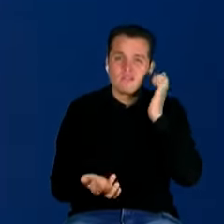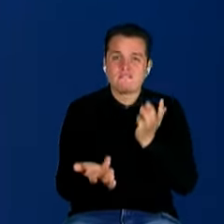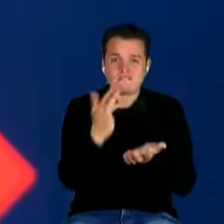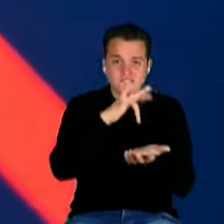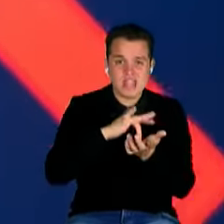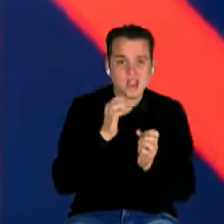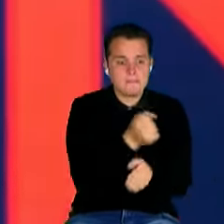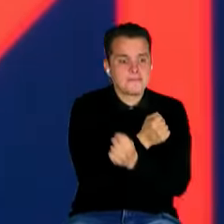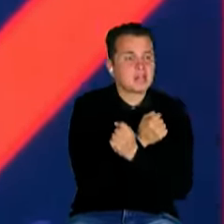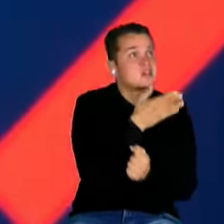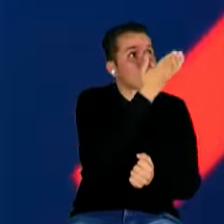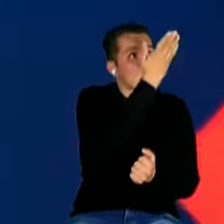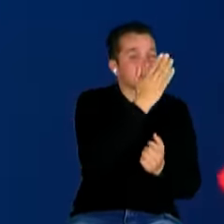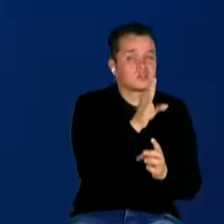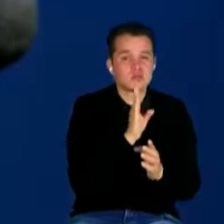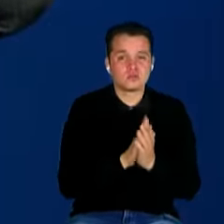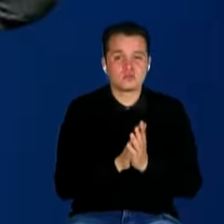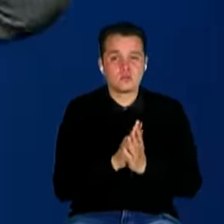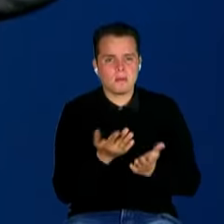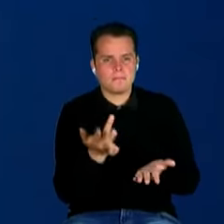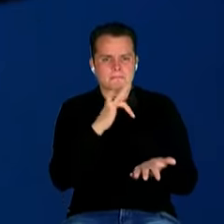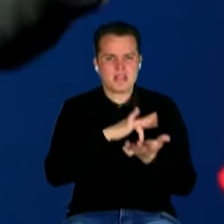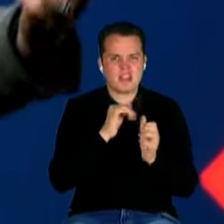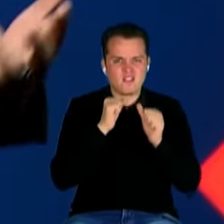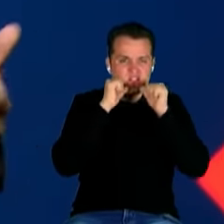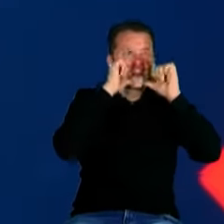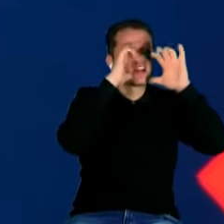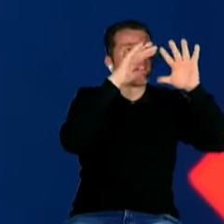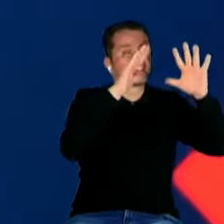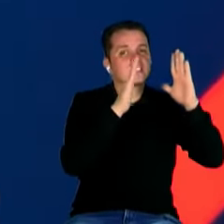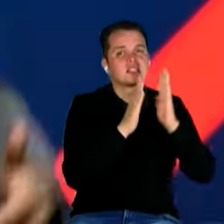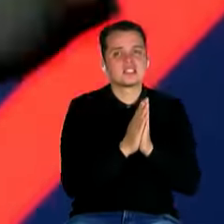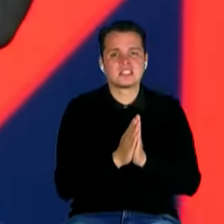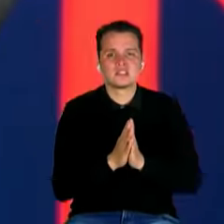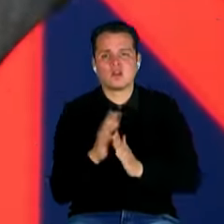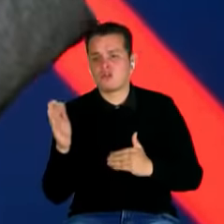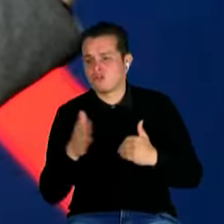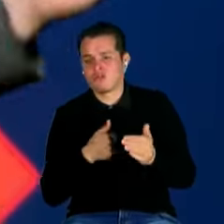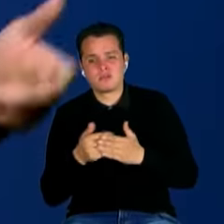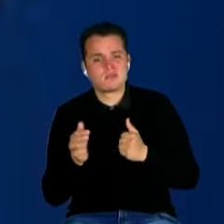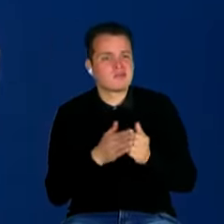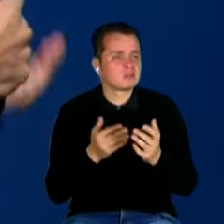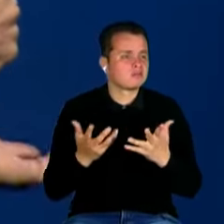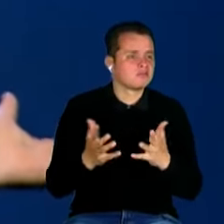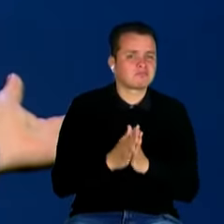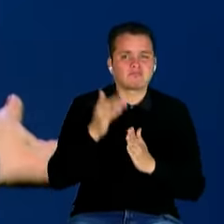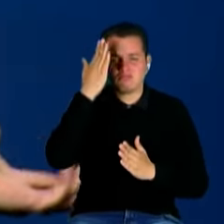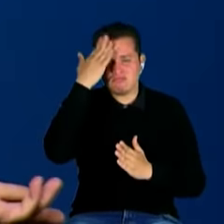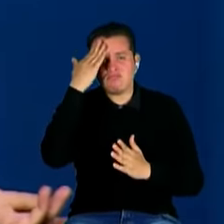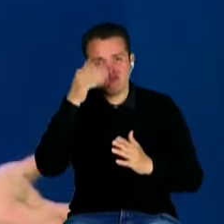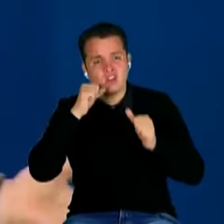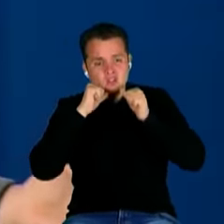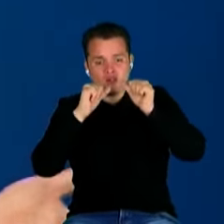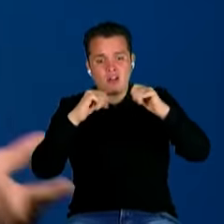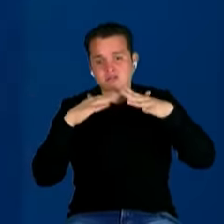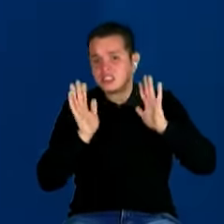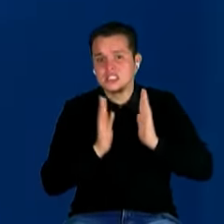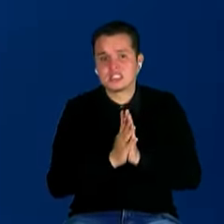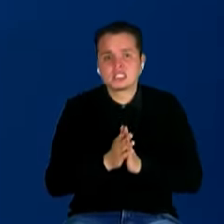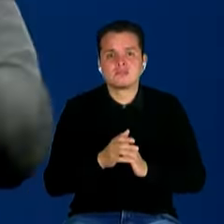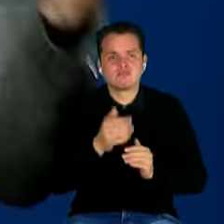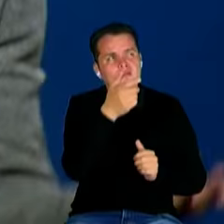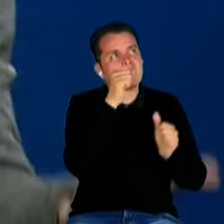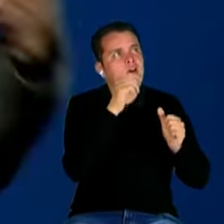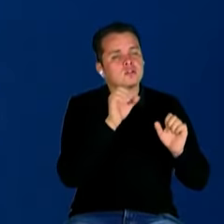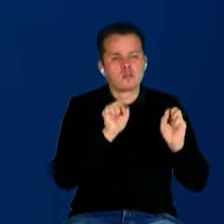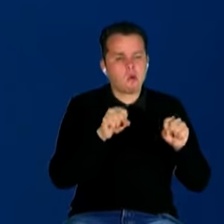vengamos para amarlo a Él, vengamos para bendecirlo a Él. No importa, sabemos que nos va a bendecir. Él